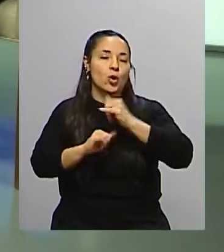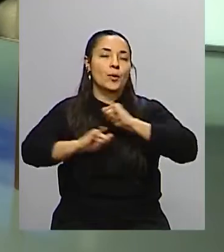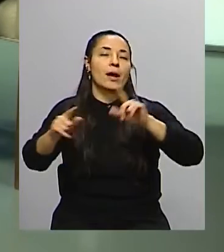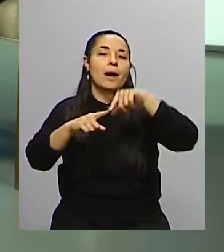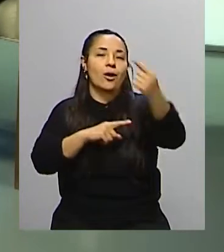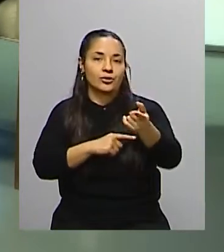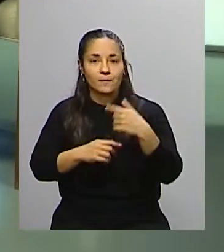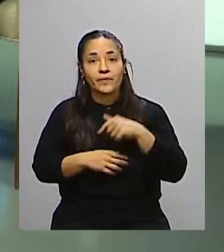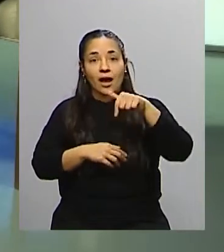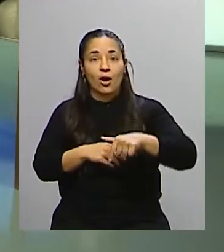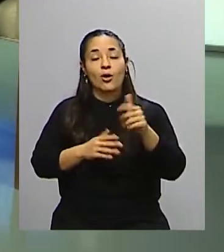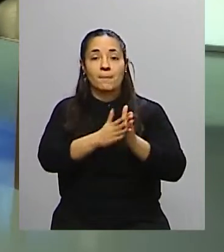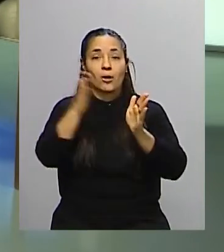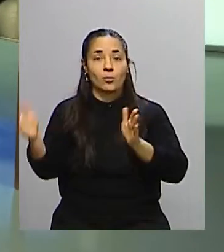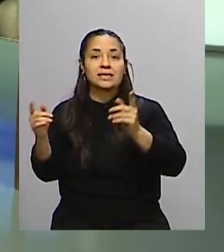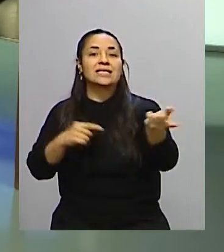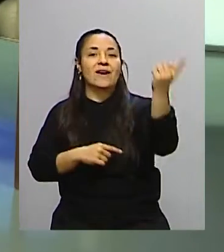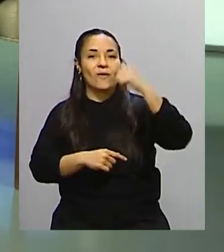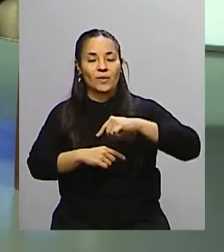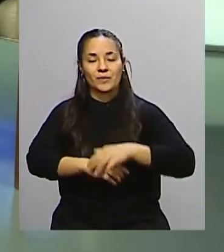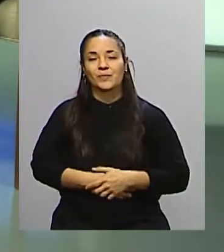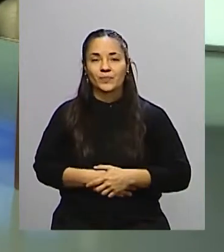de esta edición de Chat Económico. Ya regresamos.